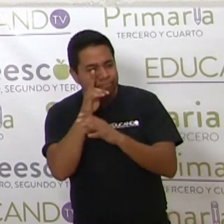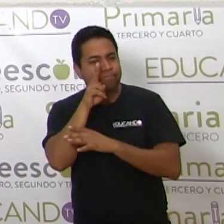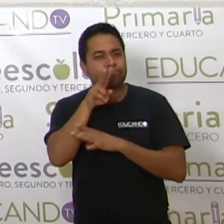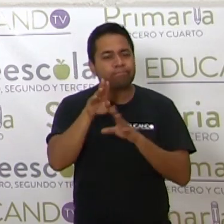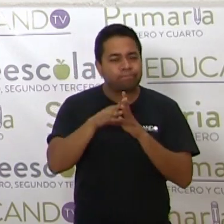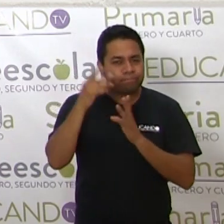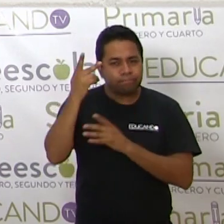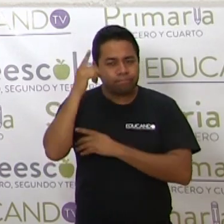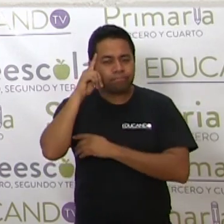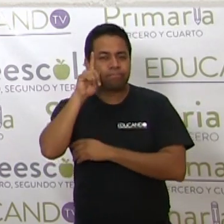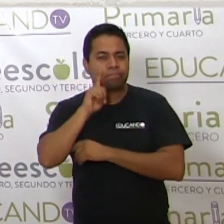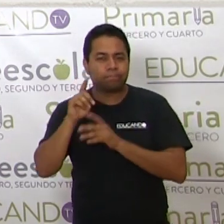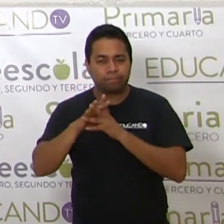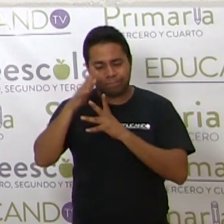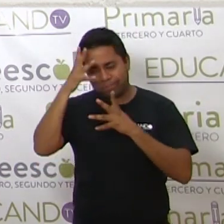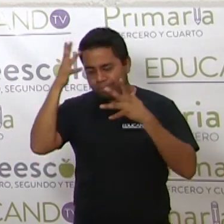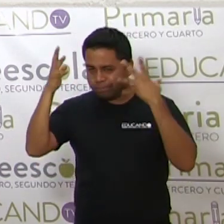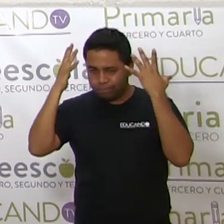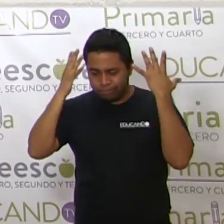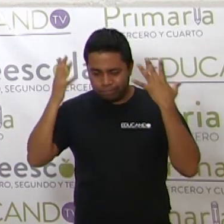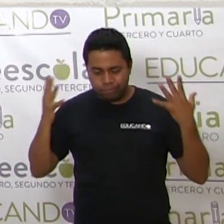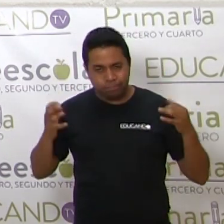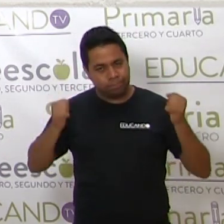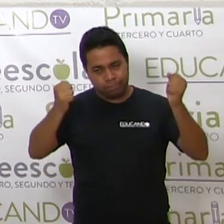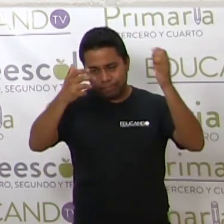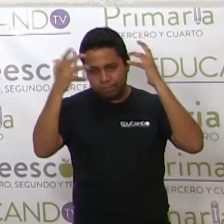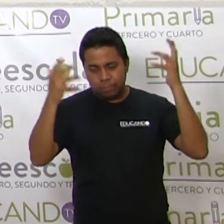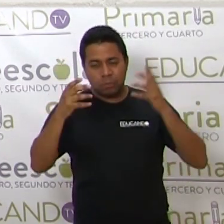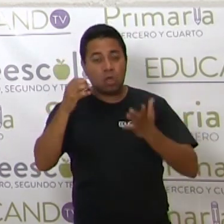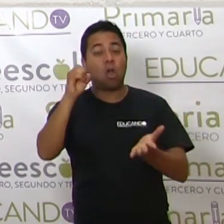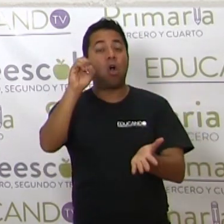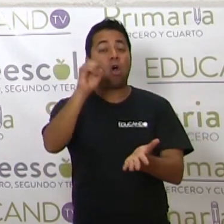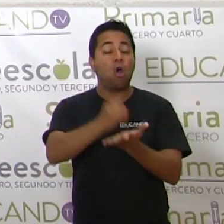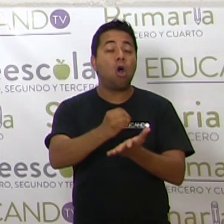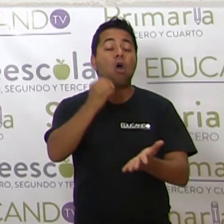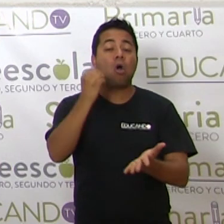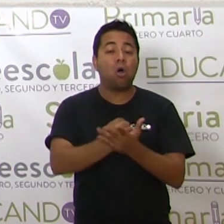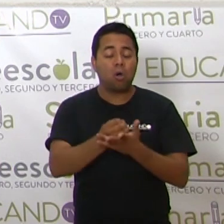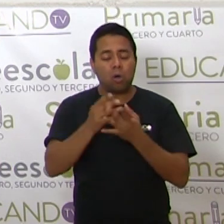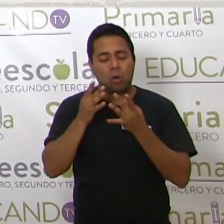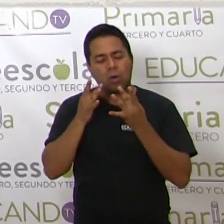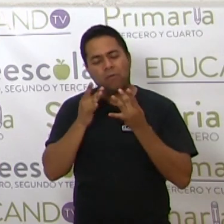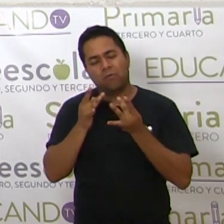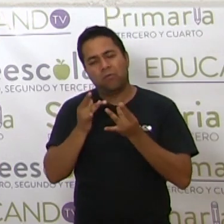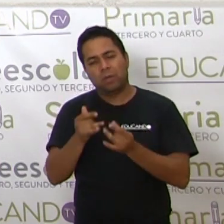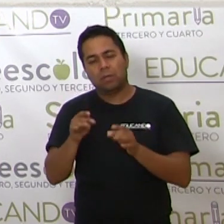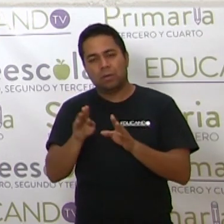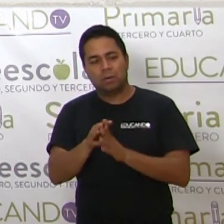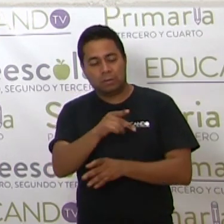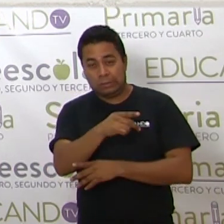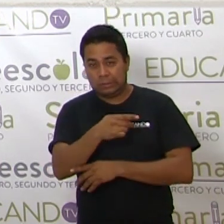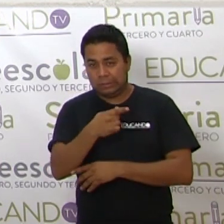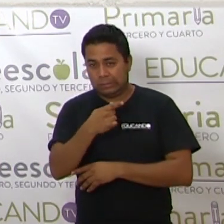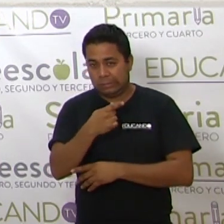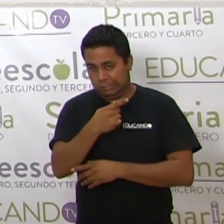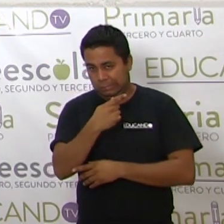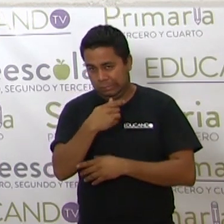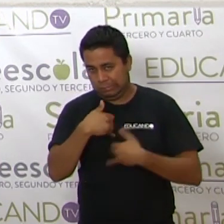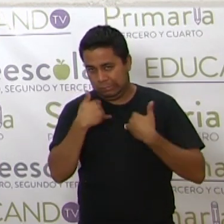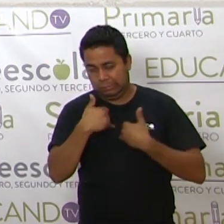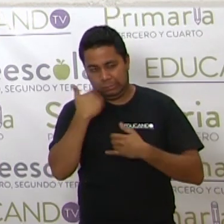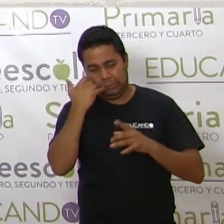destrozaba los cabellos que eran de oro fino y como el chiquillo pretendía arrancarle un puñado